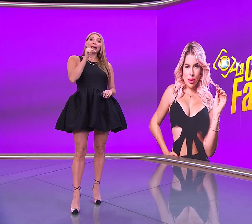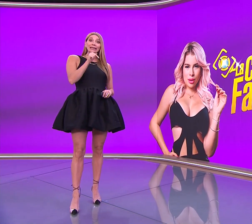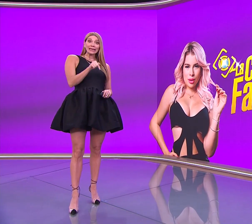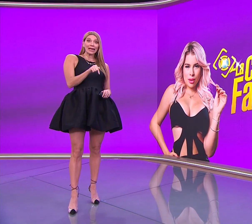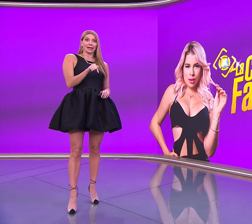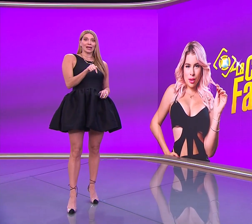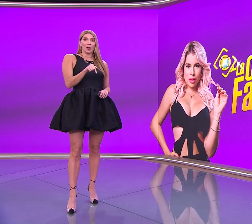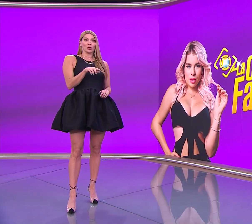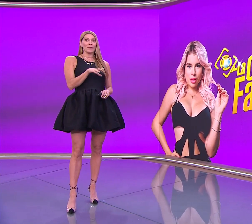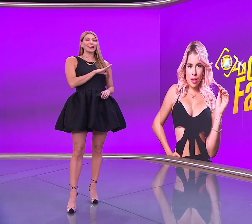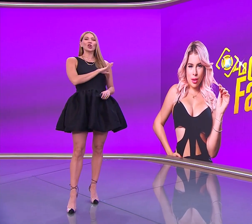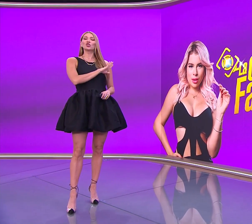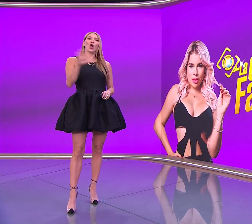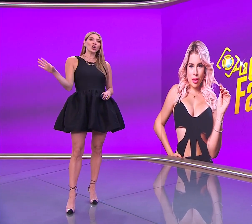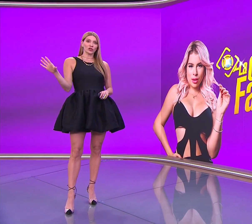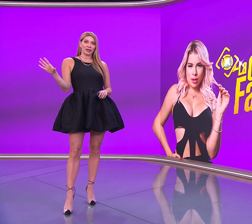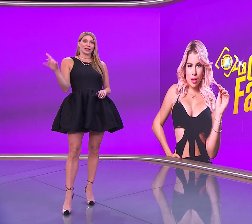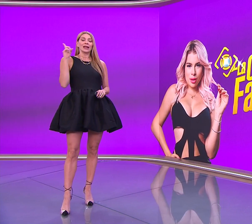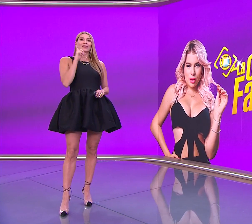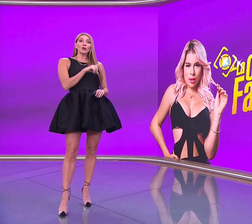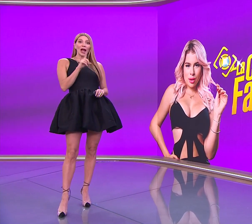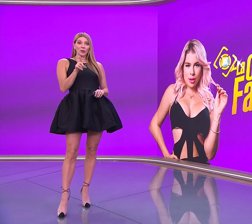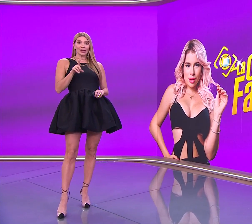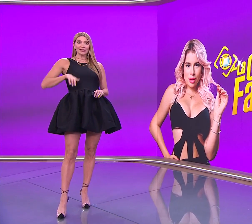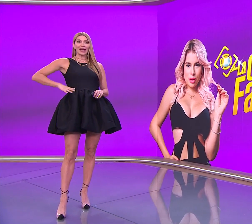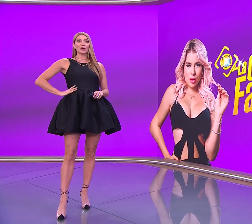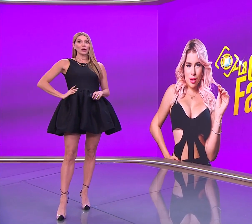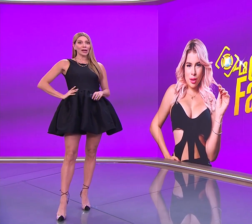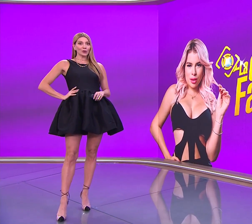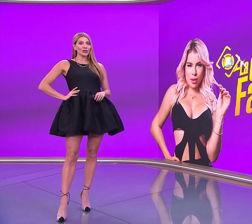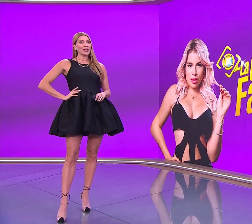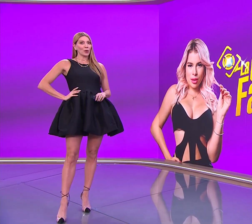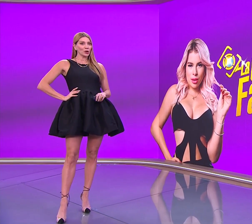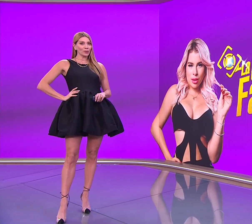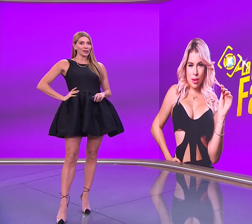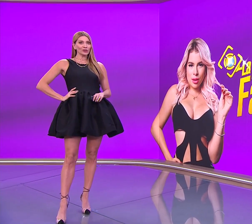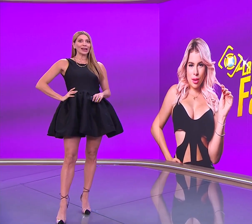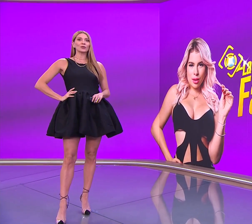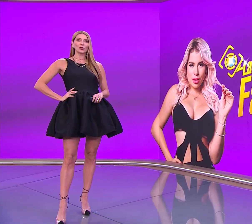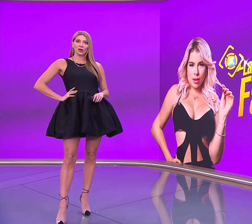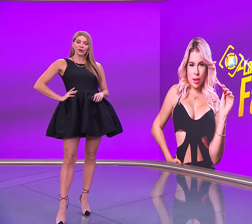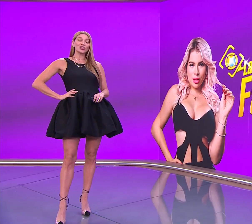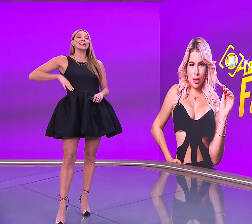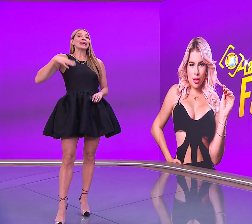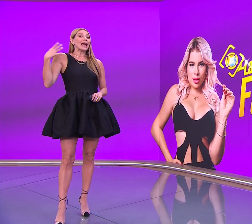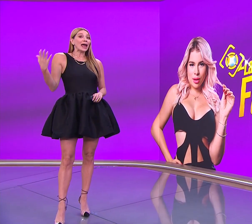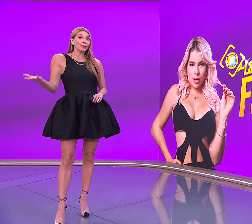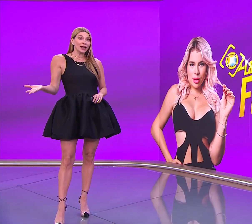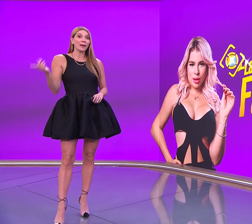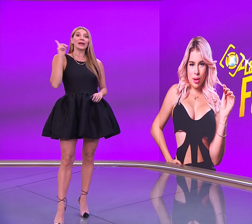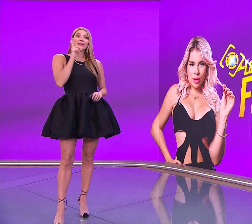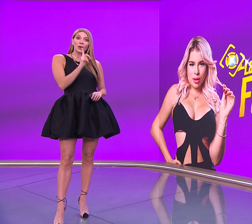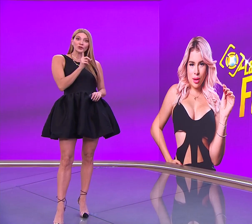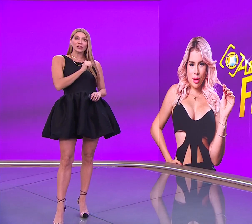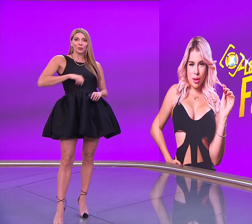Y a partir de ahí podrán verlo todos los días, de lunes a viernes a las 9 de la noche, sábados y domingos a las 8 de la noche y